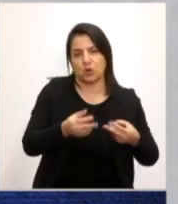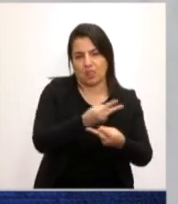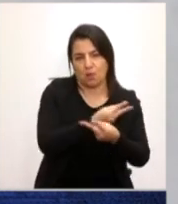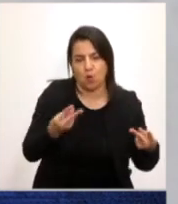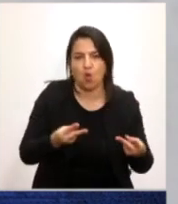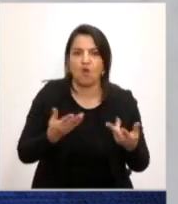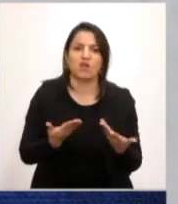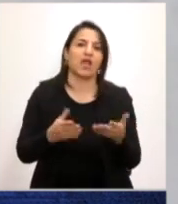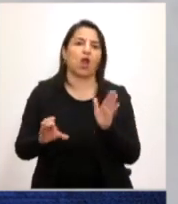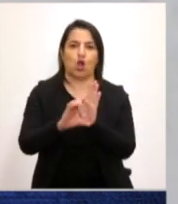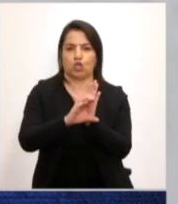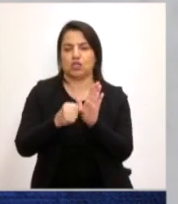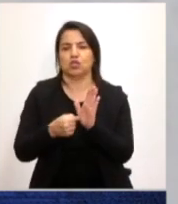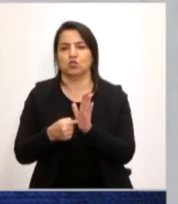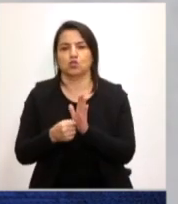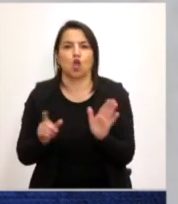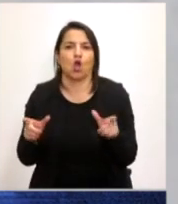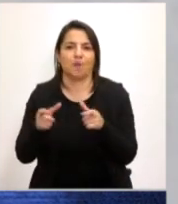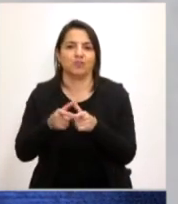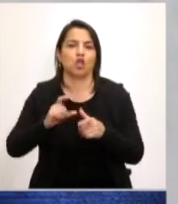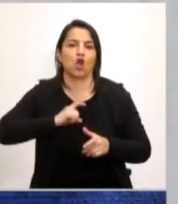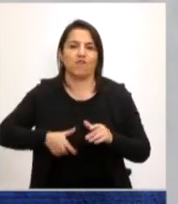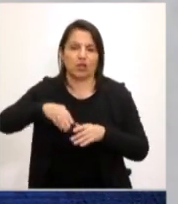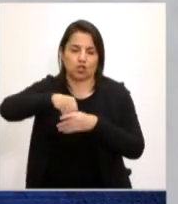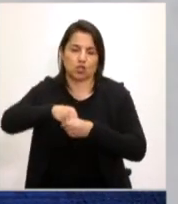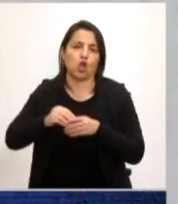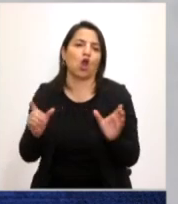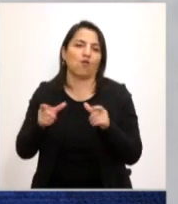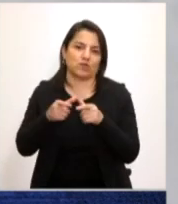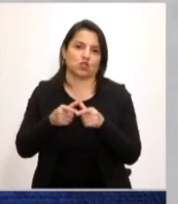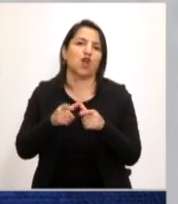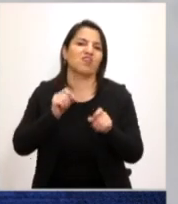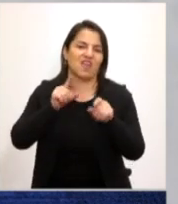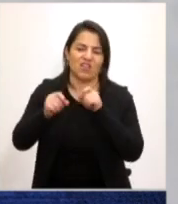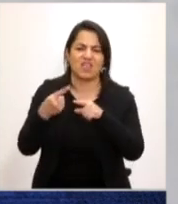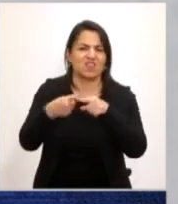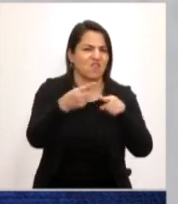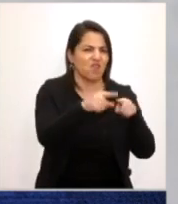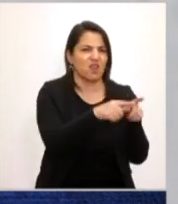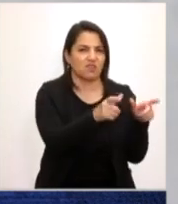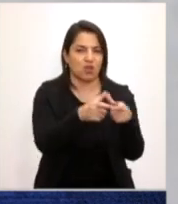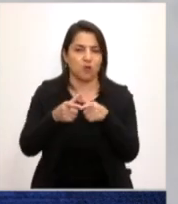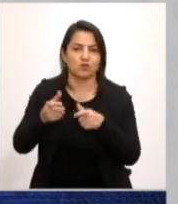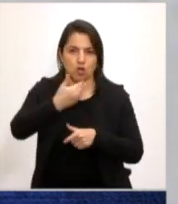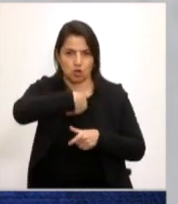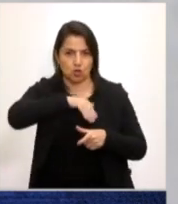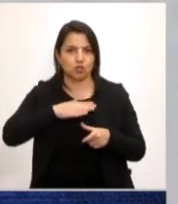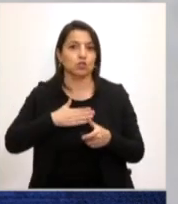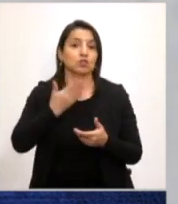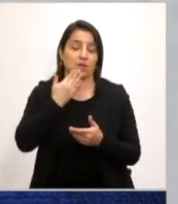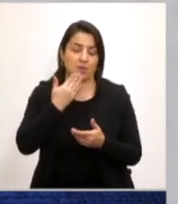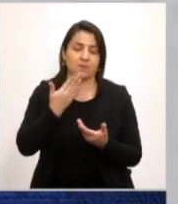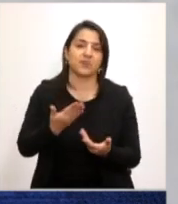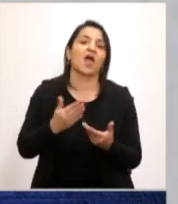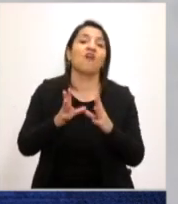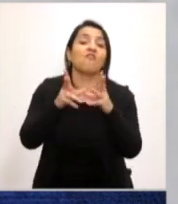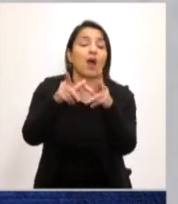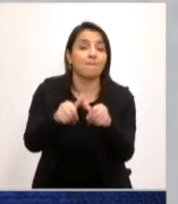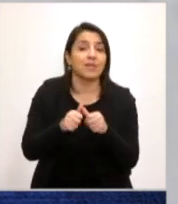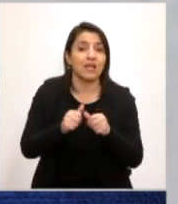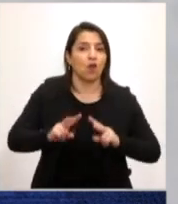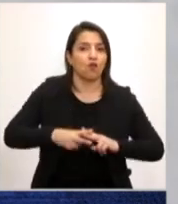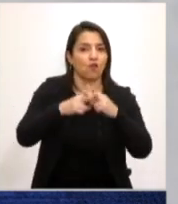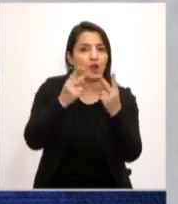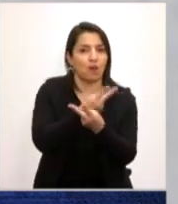la de Constitución, Gobierno Interior, Defensa y otras comisiones también, como Familia y Obras Públicas. Entre estos proyectos de